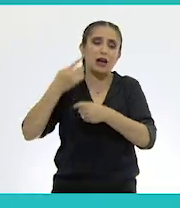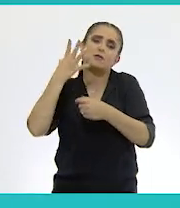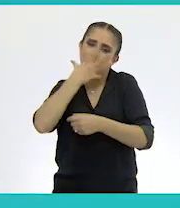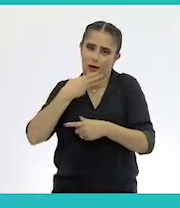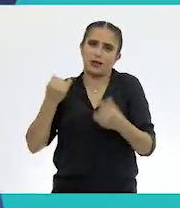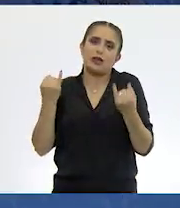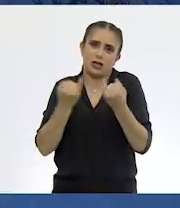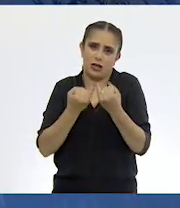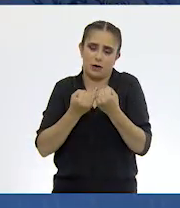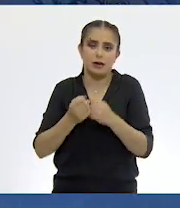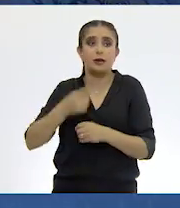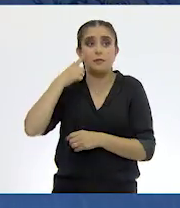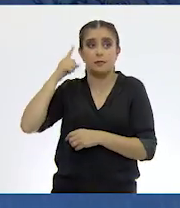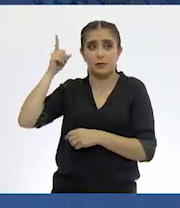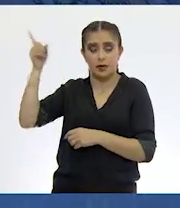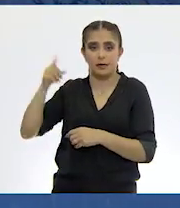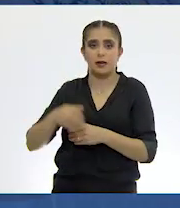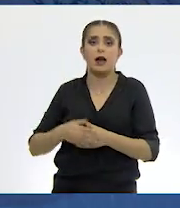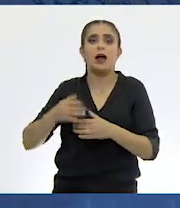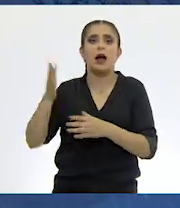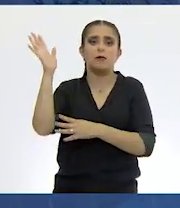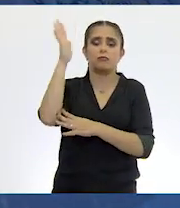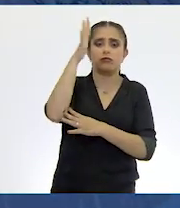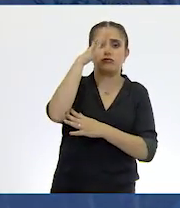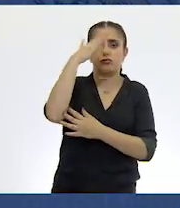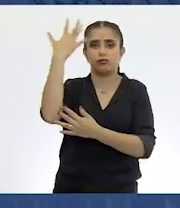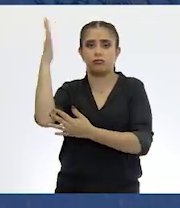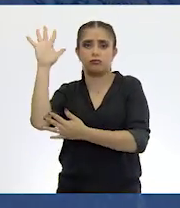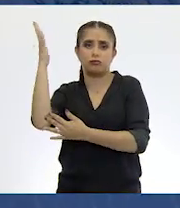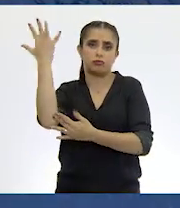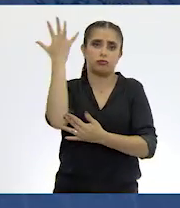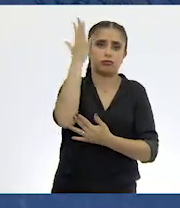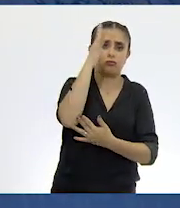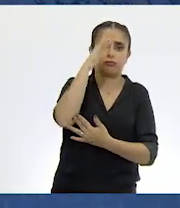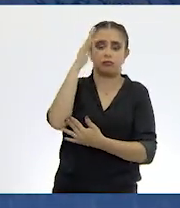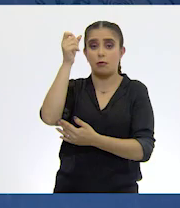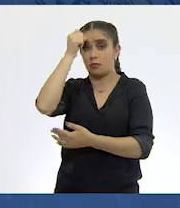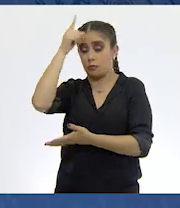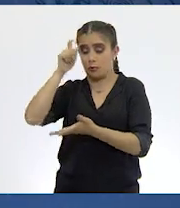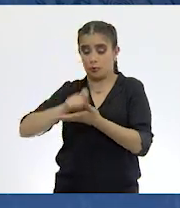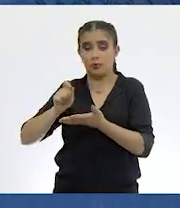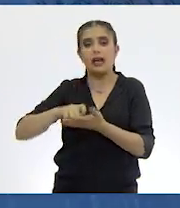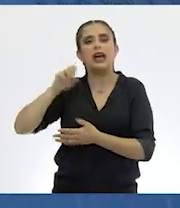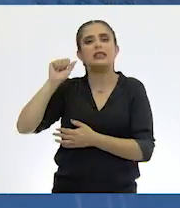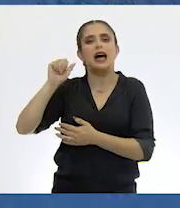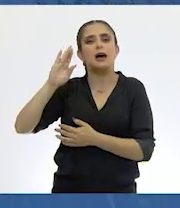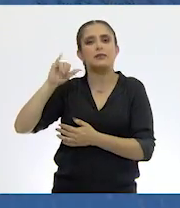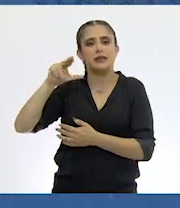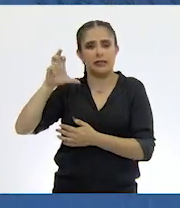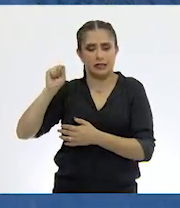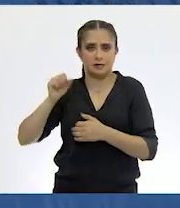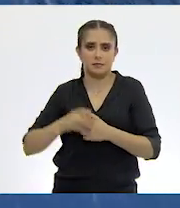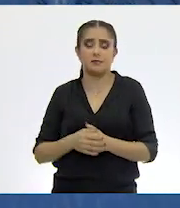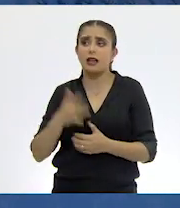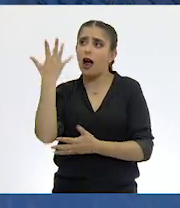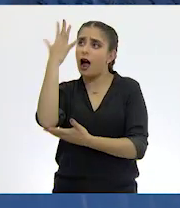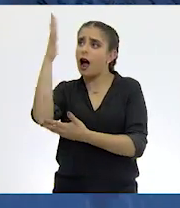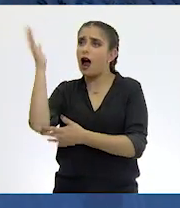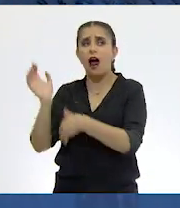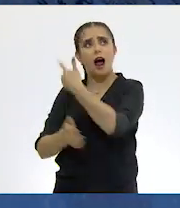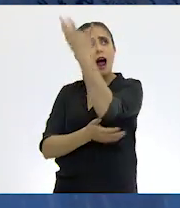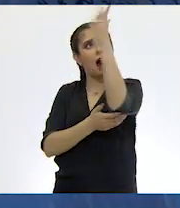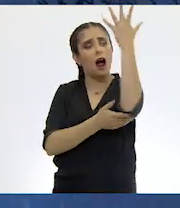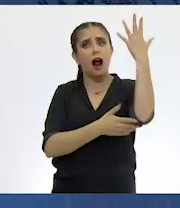primero se llama Se mecen los árboles, por Jaime Sabines. Se mecen los